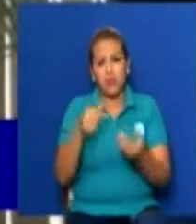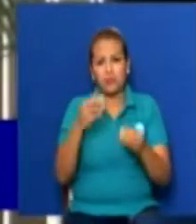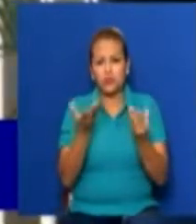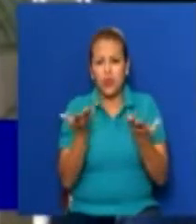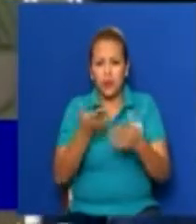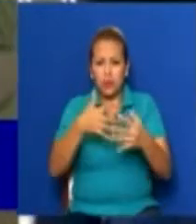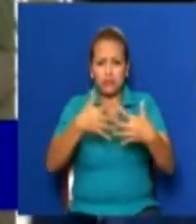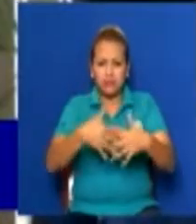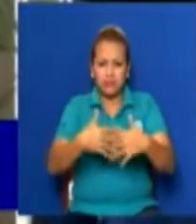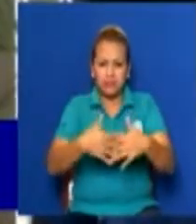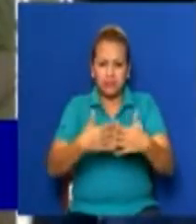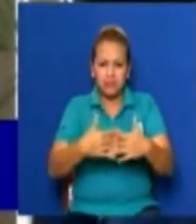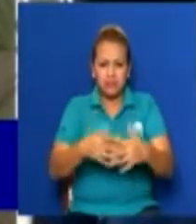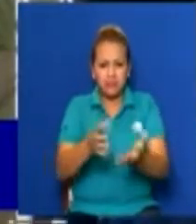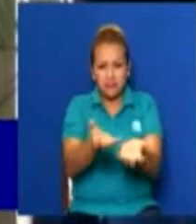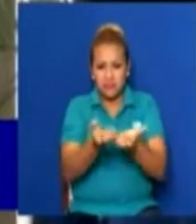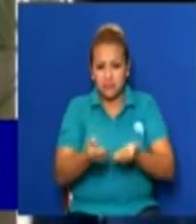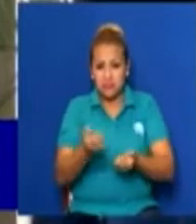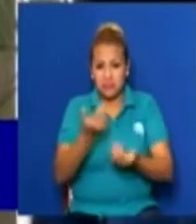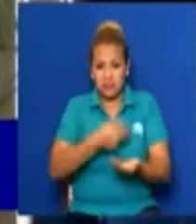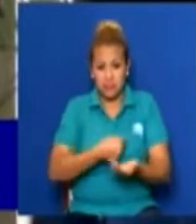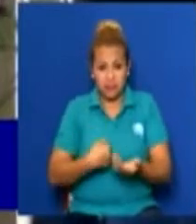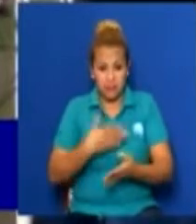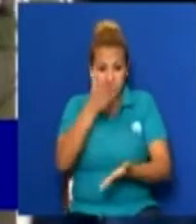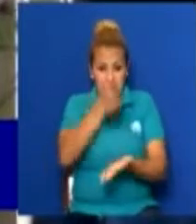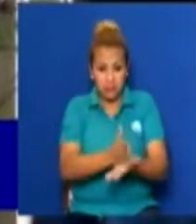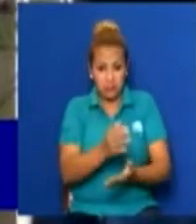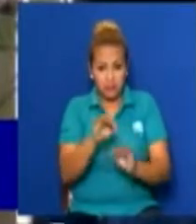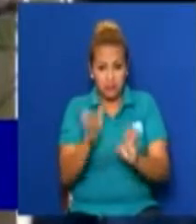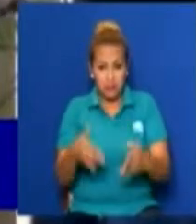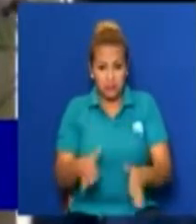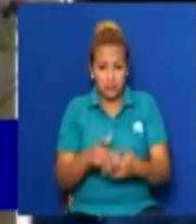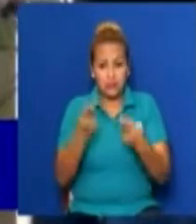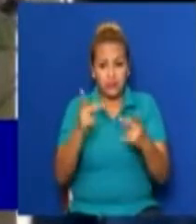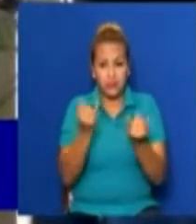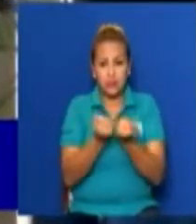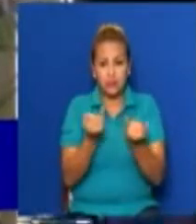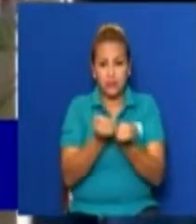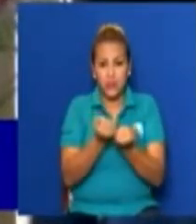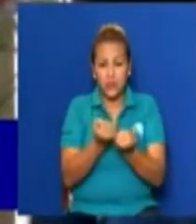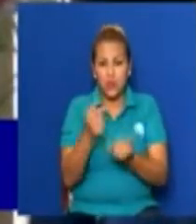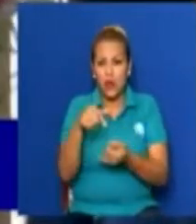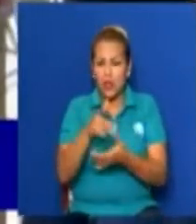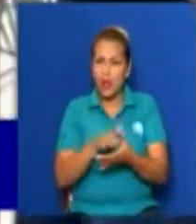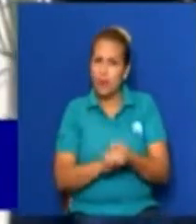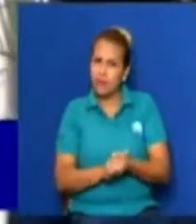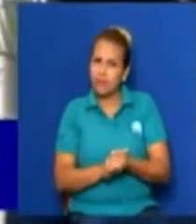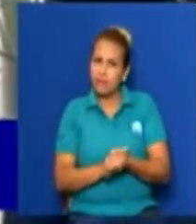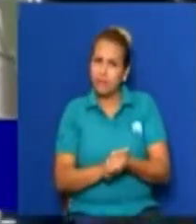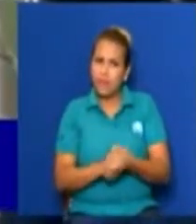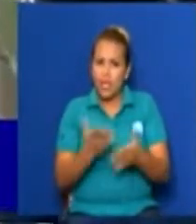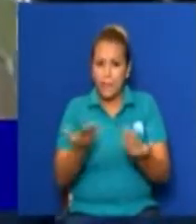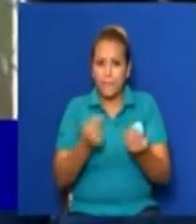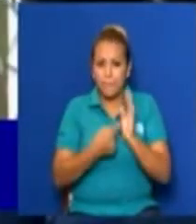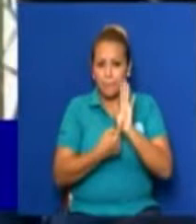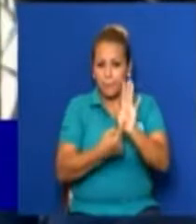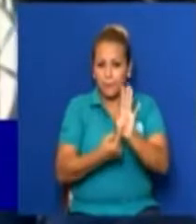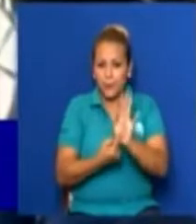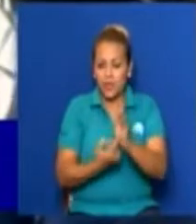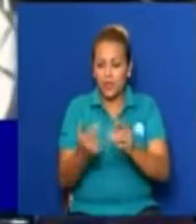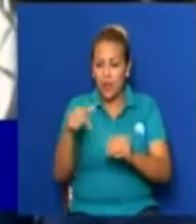años la mujer ha tenido que irse a trabajar para completar lo que falta en la